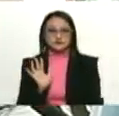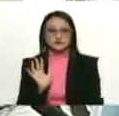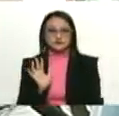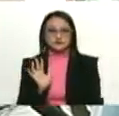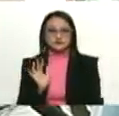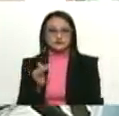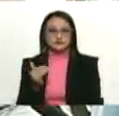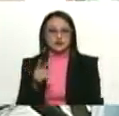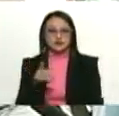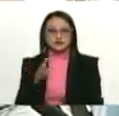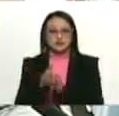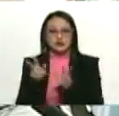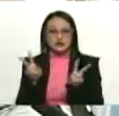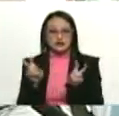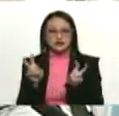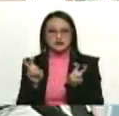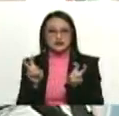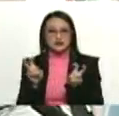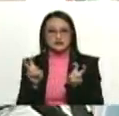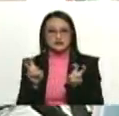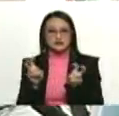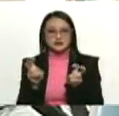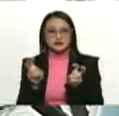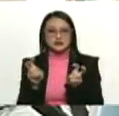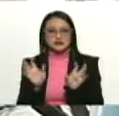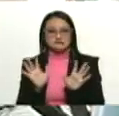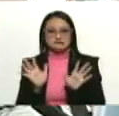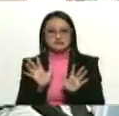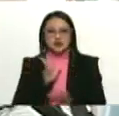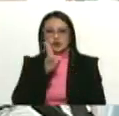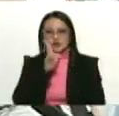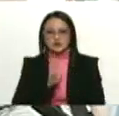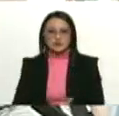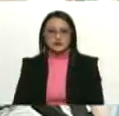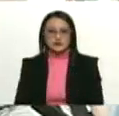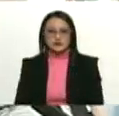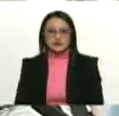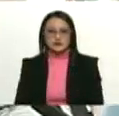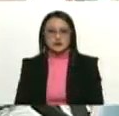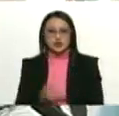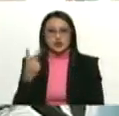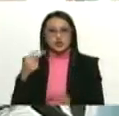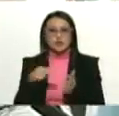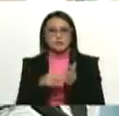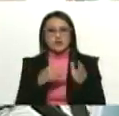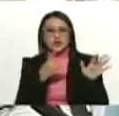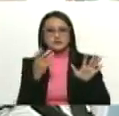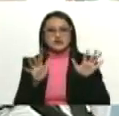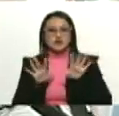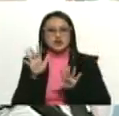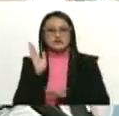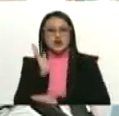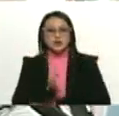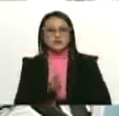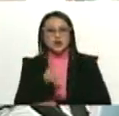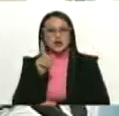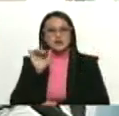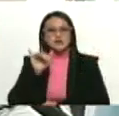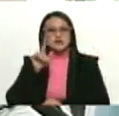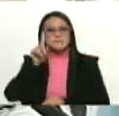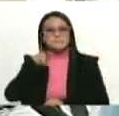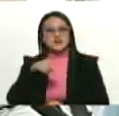este tipo de acción tan, digamos, repudiable. 2.915 acusados y